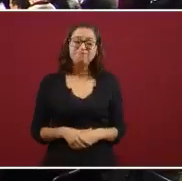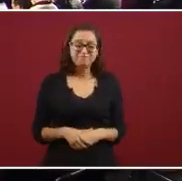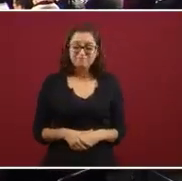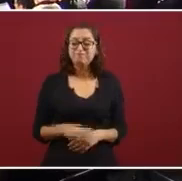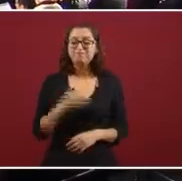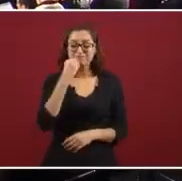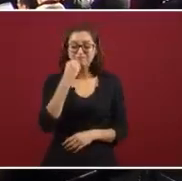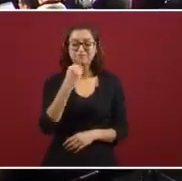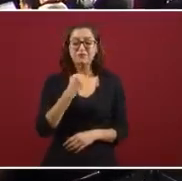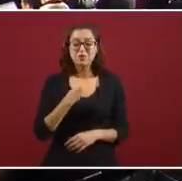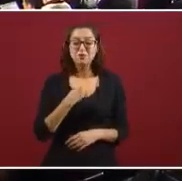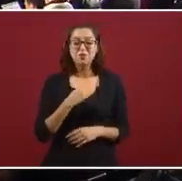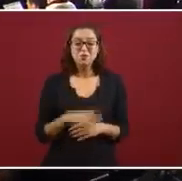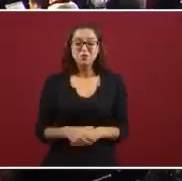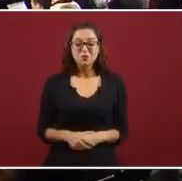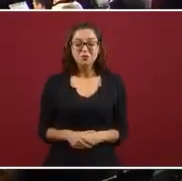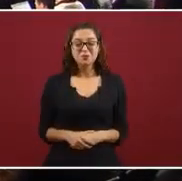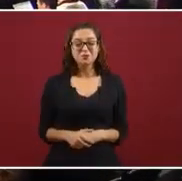qué bueno que ahora